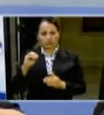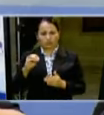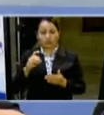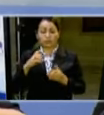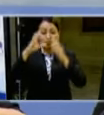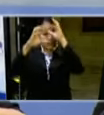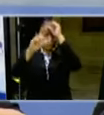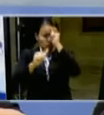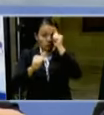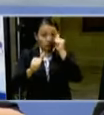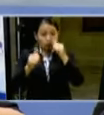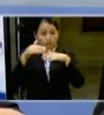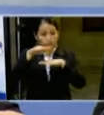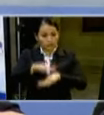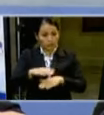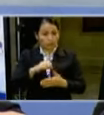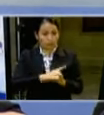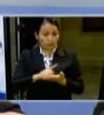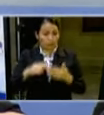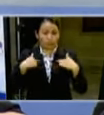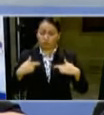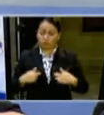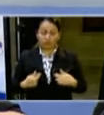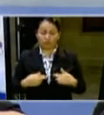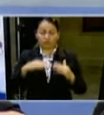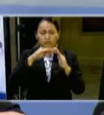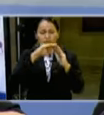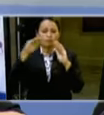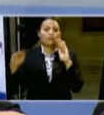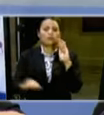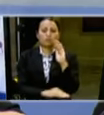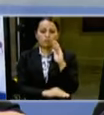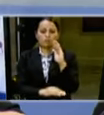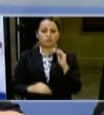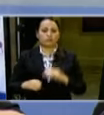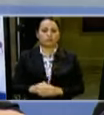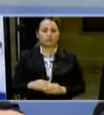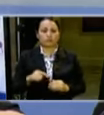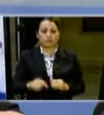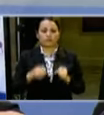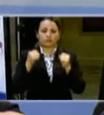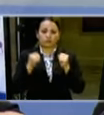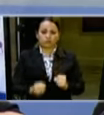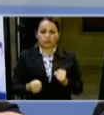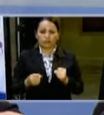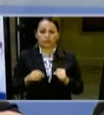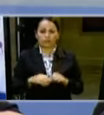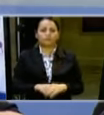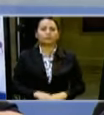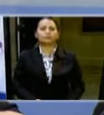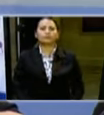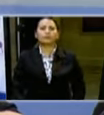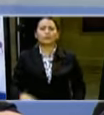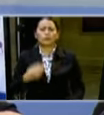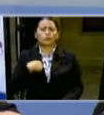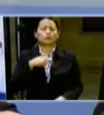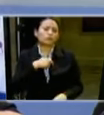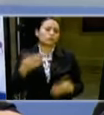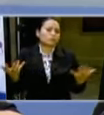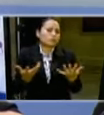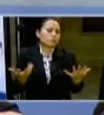debajo de la Constitución, generando un bloque de regularidad, pero no un bloque constitucional como el Tribunal de Estrasburgo. ¿Qué tendríamos que